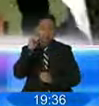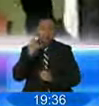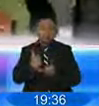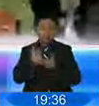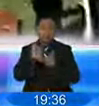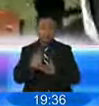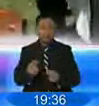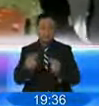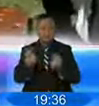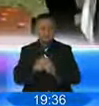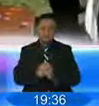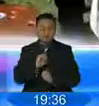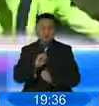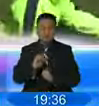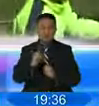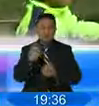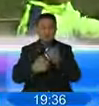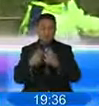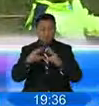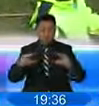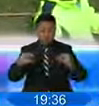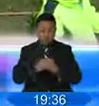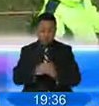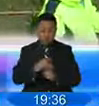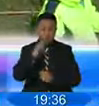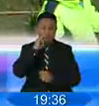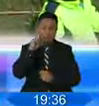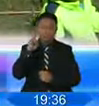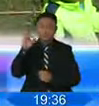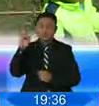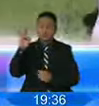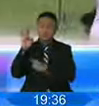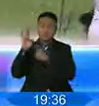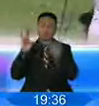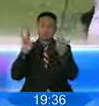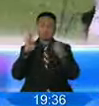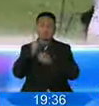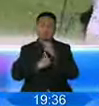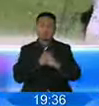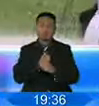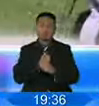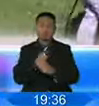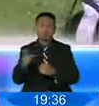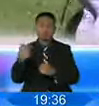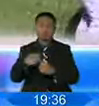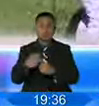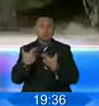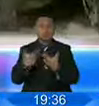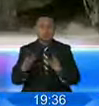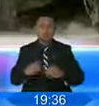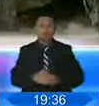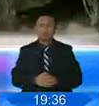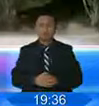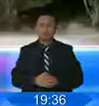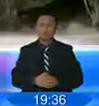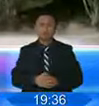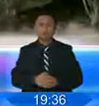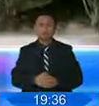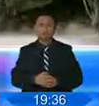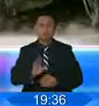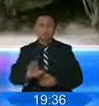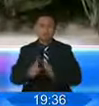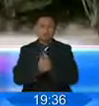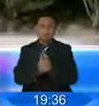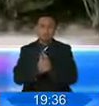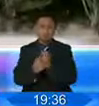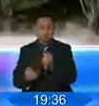y respuesta ante desastres naturales en niños de 7 a 13 años. Las inscripciones están abiertas. Fortalecer todas sus